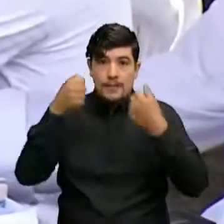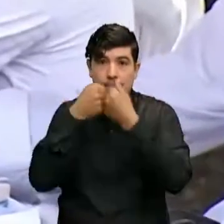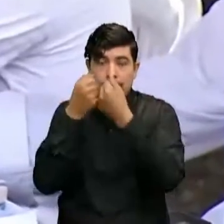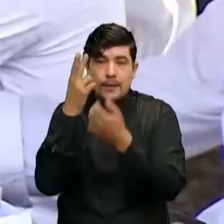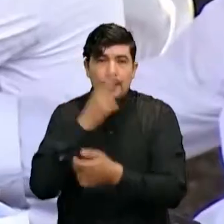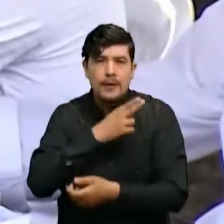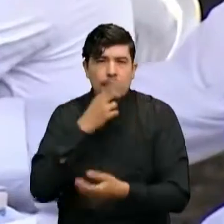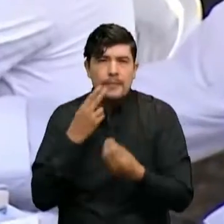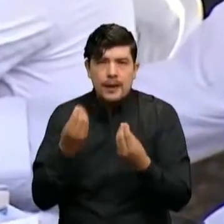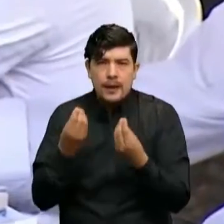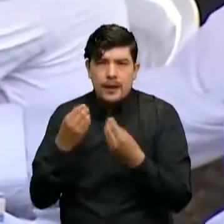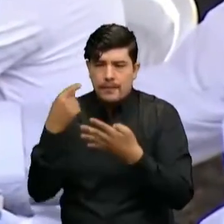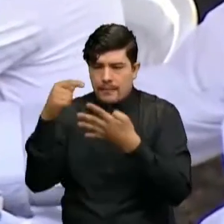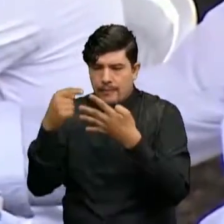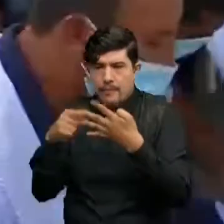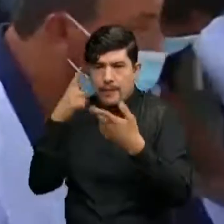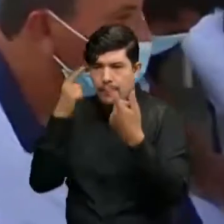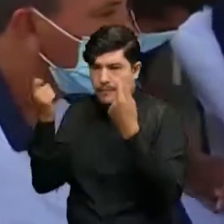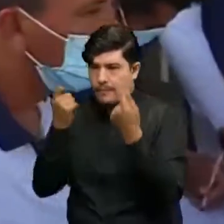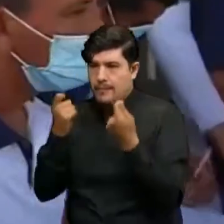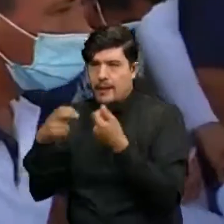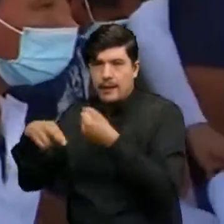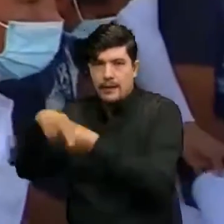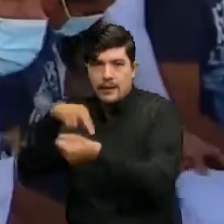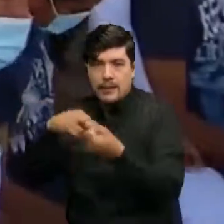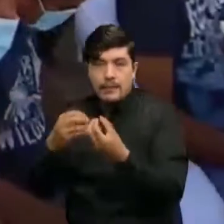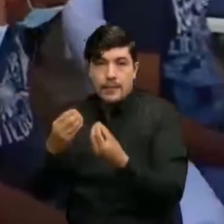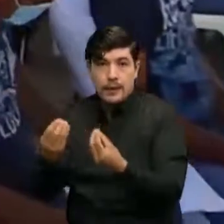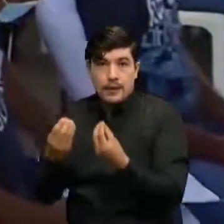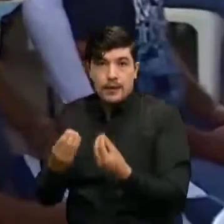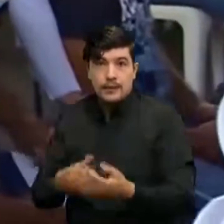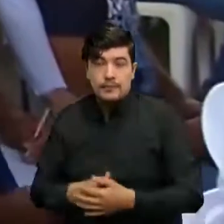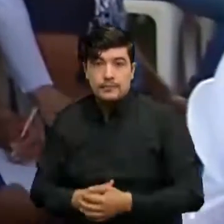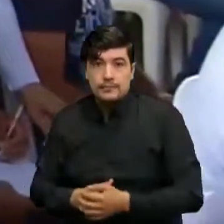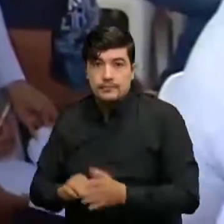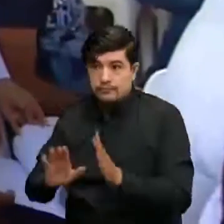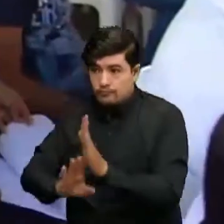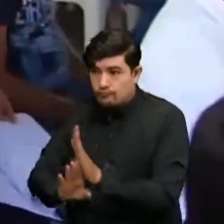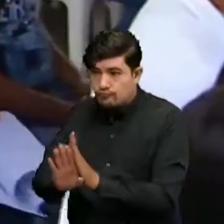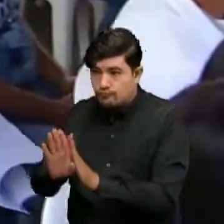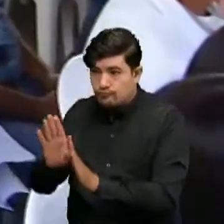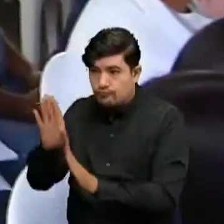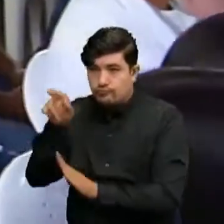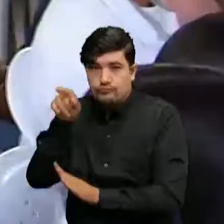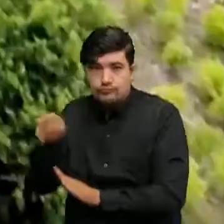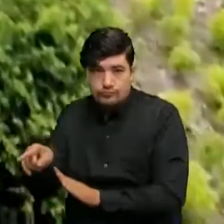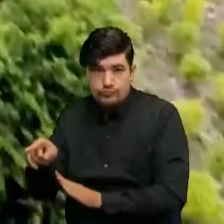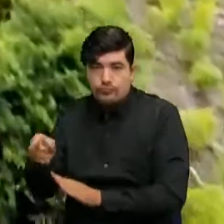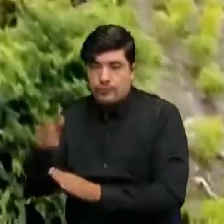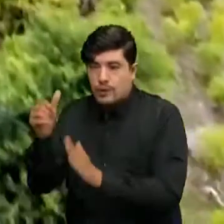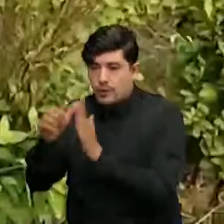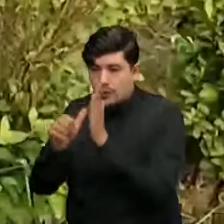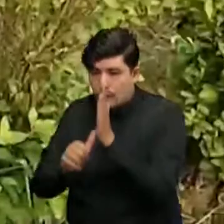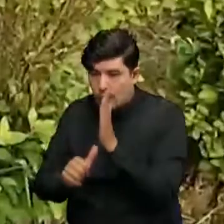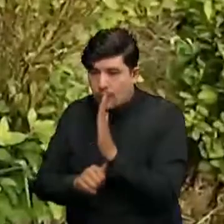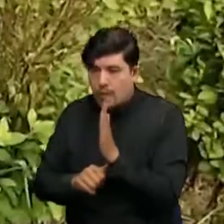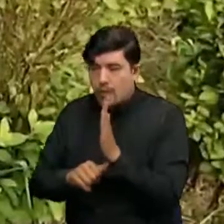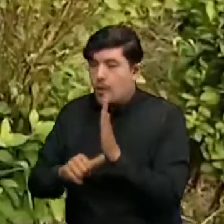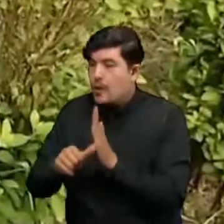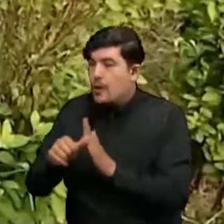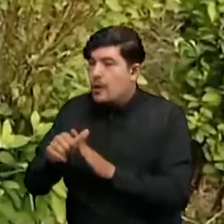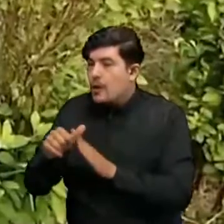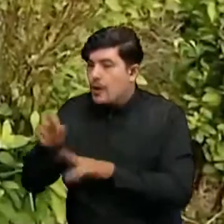la implementación de una estrategia regional que permita la generación de alternativas en los procesos de sustitución de cultivos